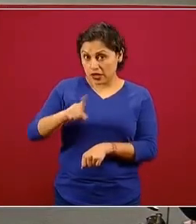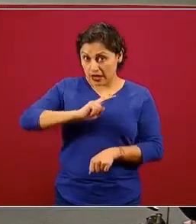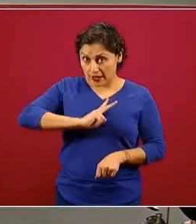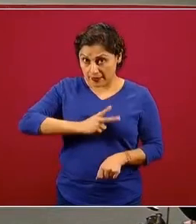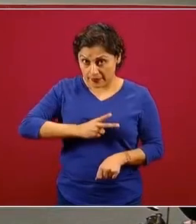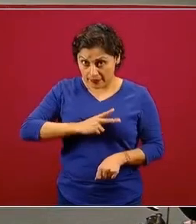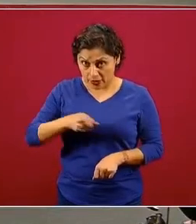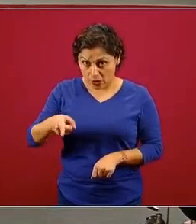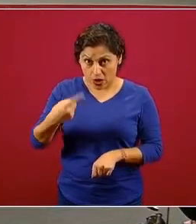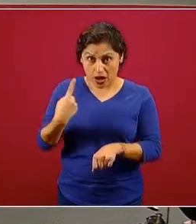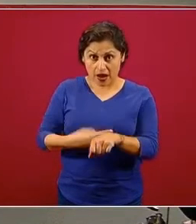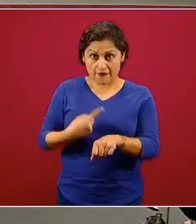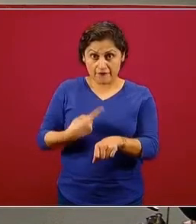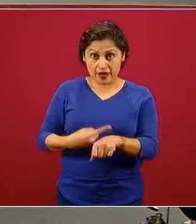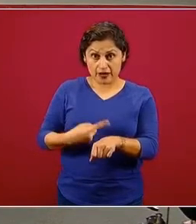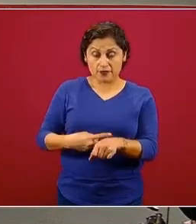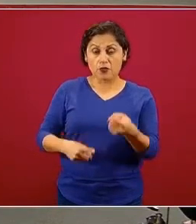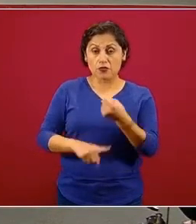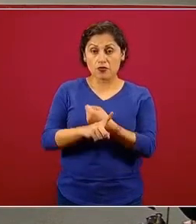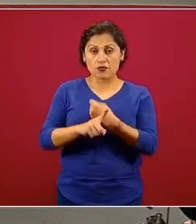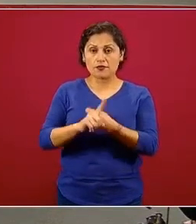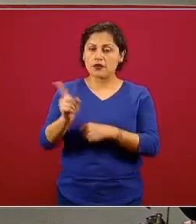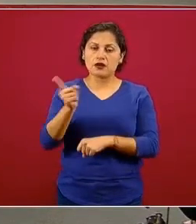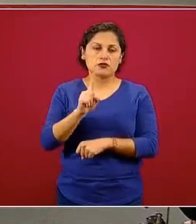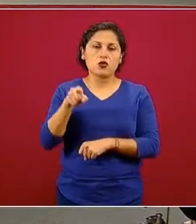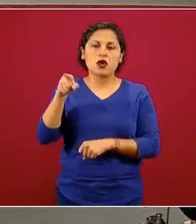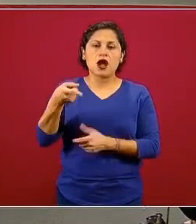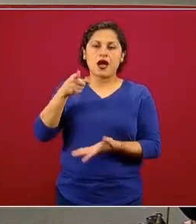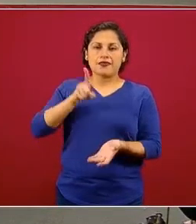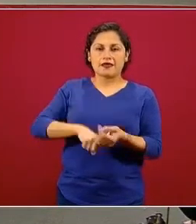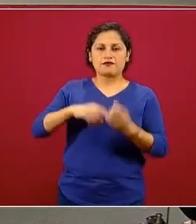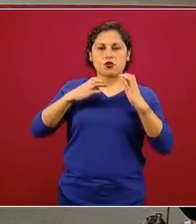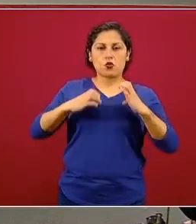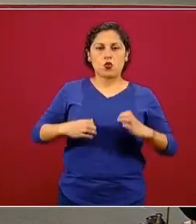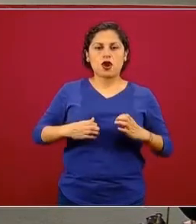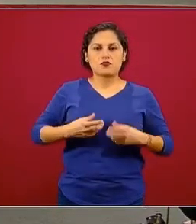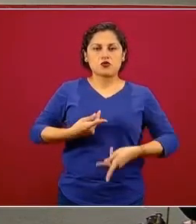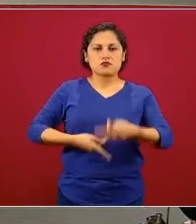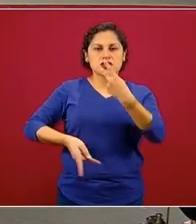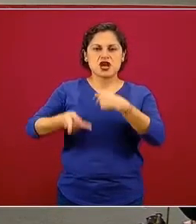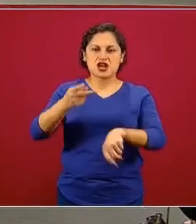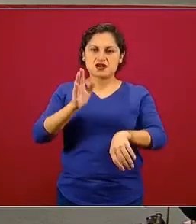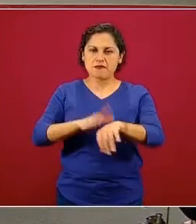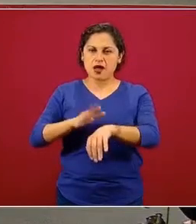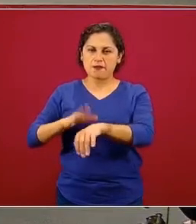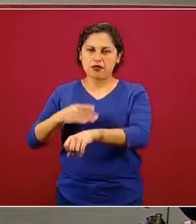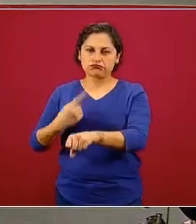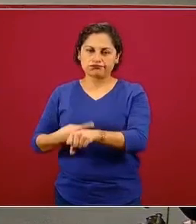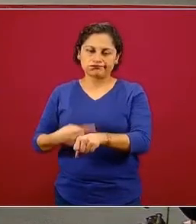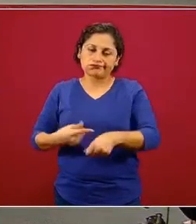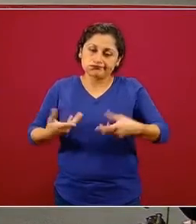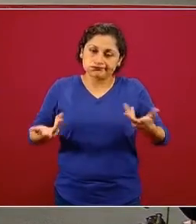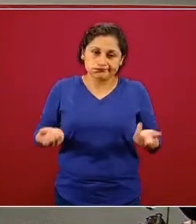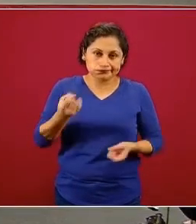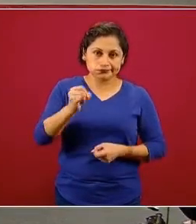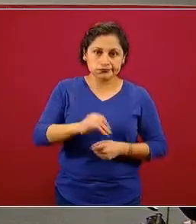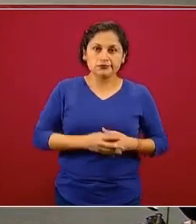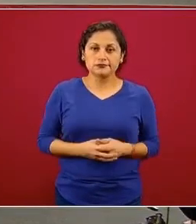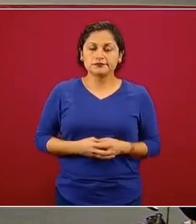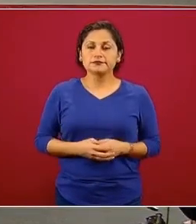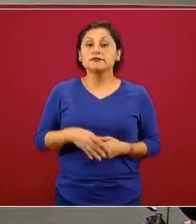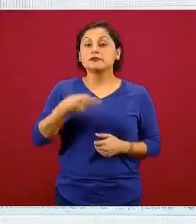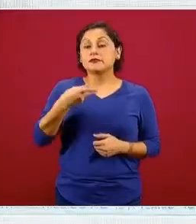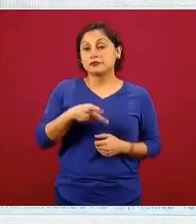las consecuencias del daño que causó el virus. Pero ciertamente, una vez que pasa ese tiempo, la